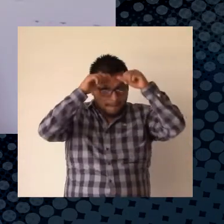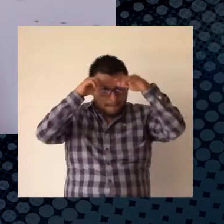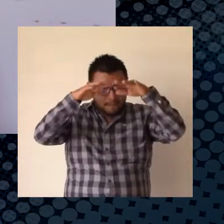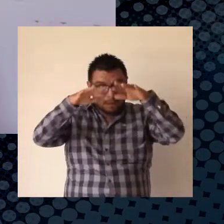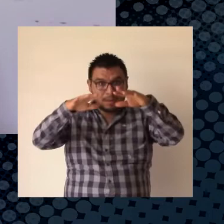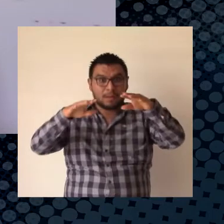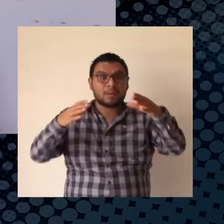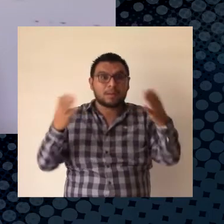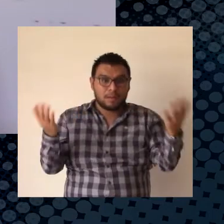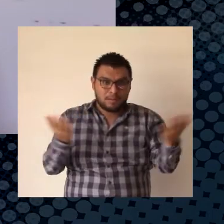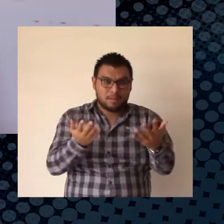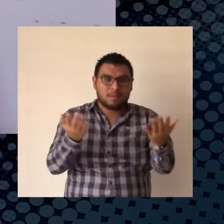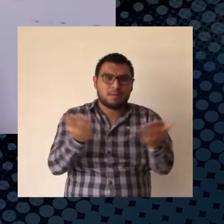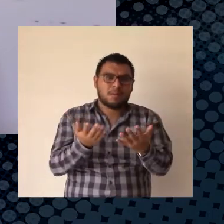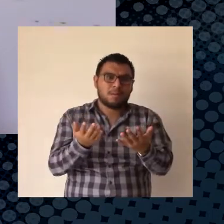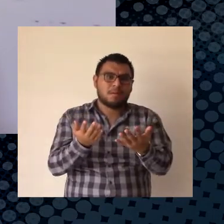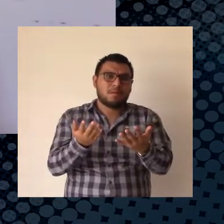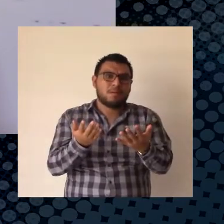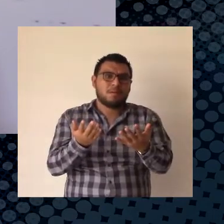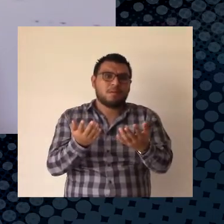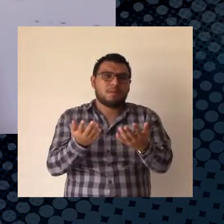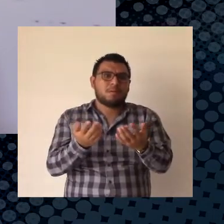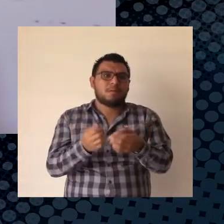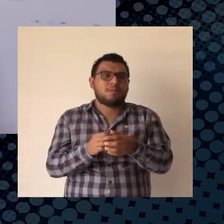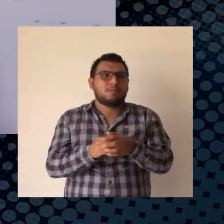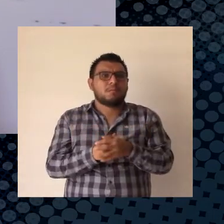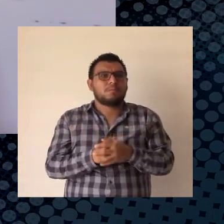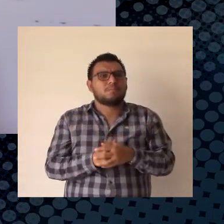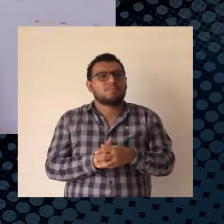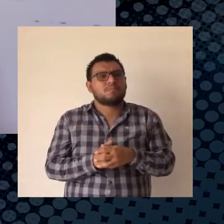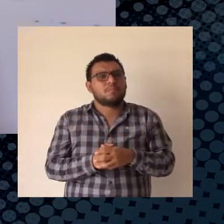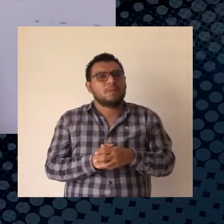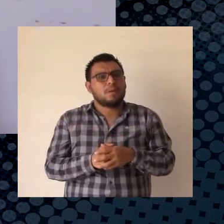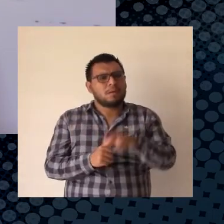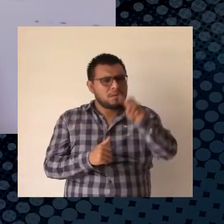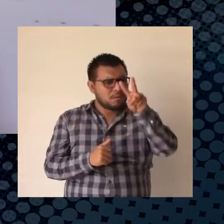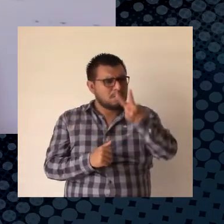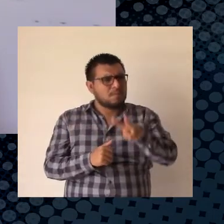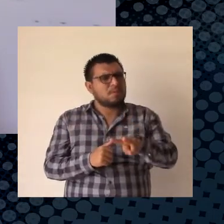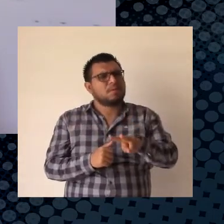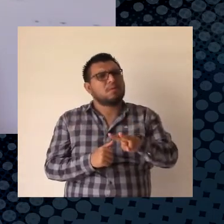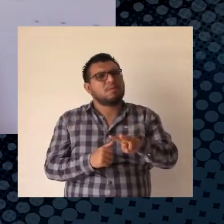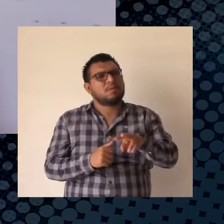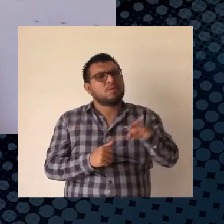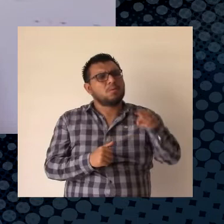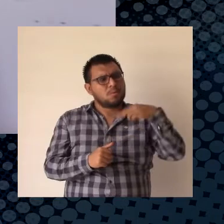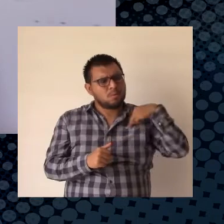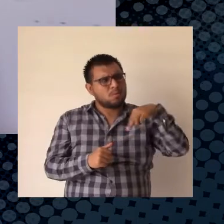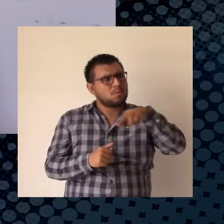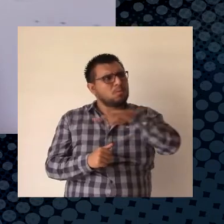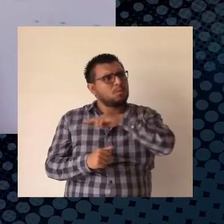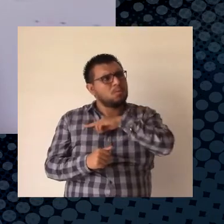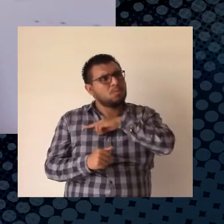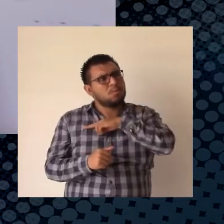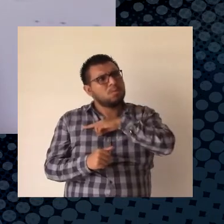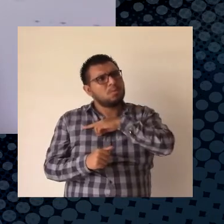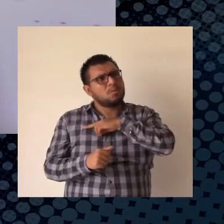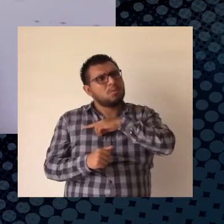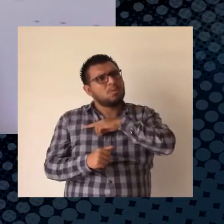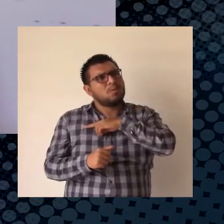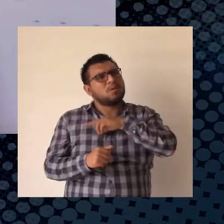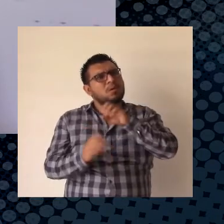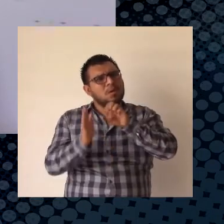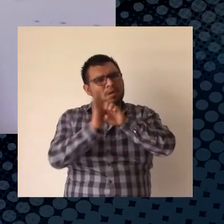acción, no solamente nuestro oído. Y que de veras podamos ser